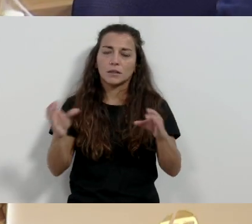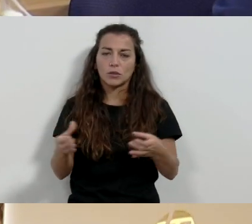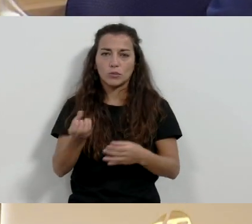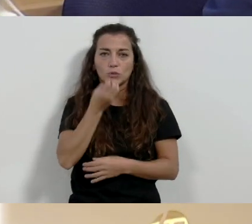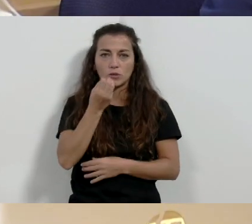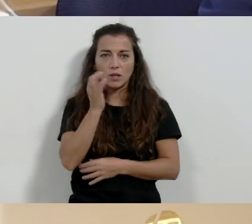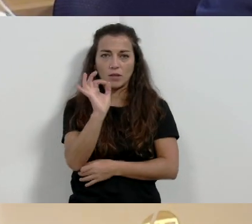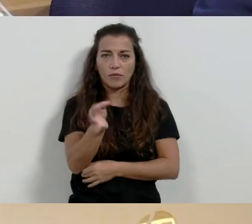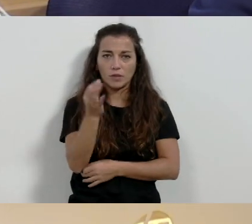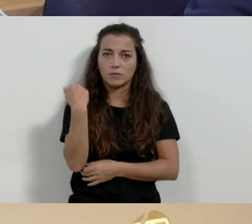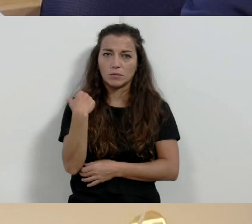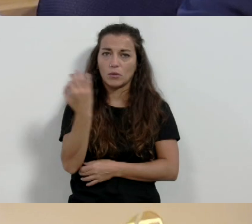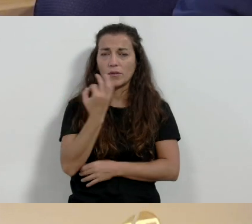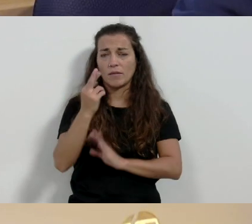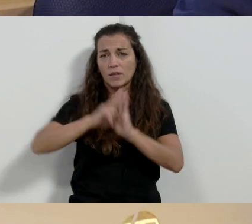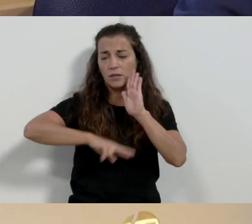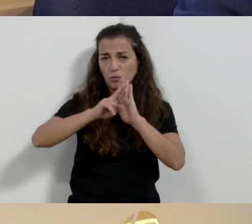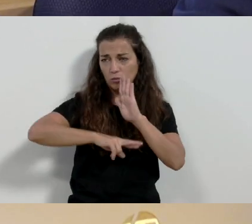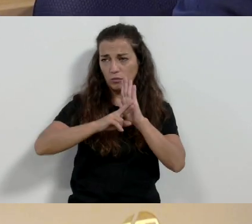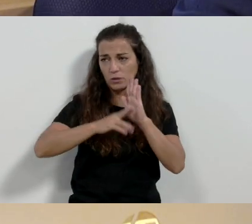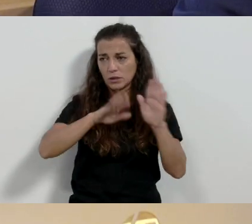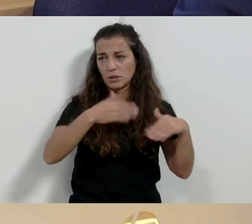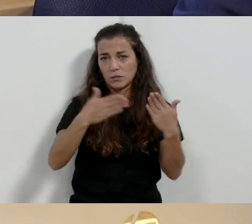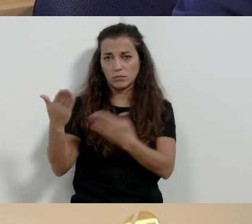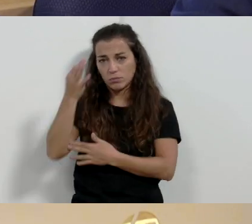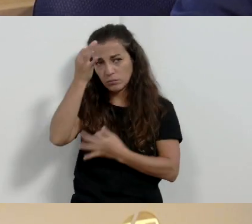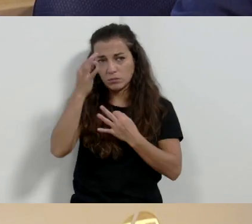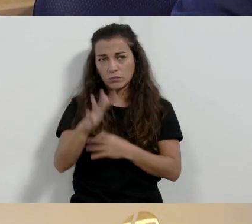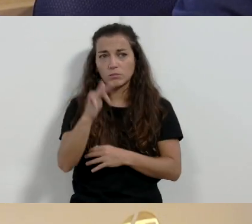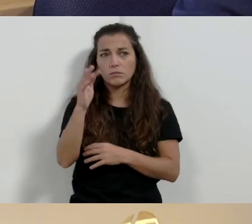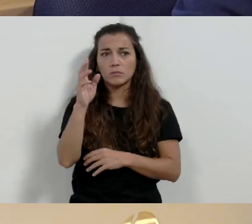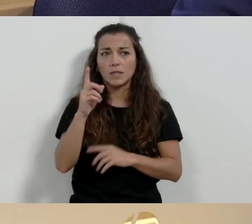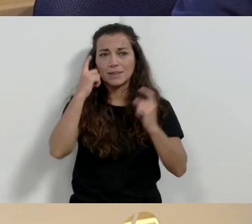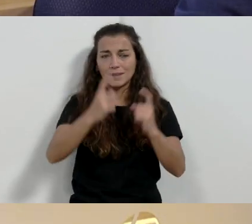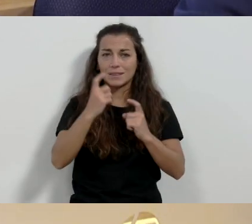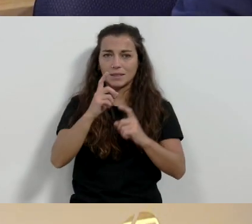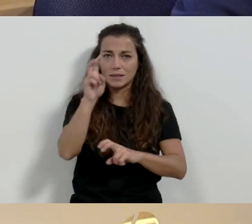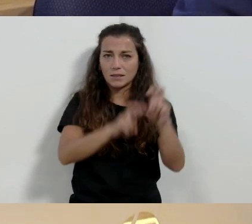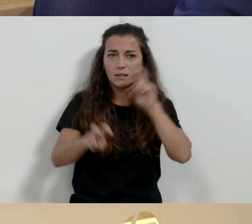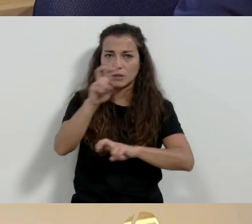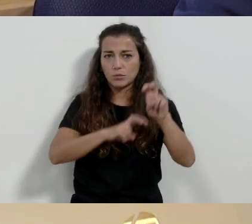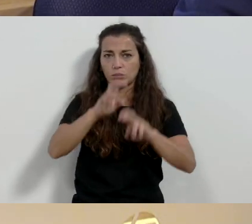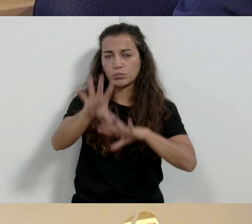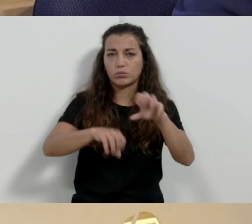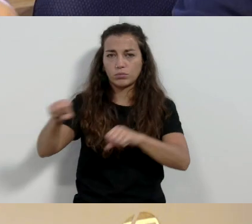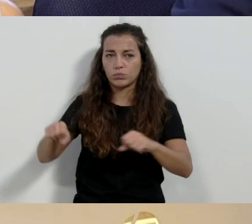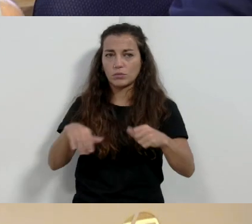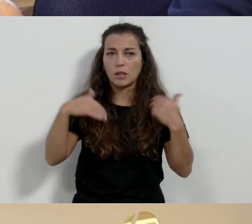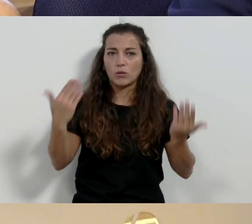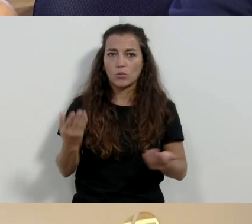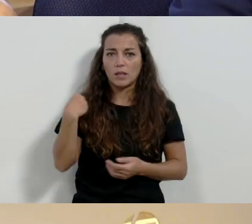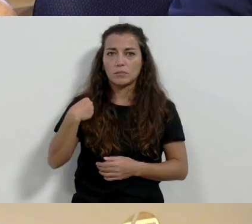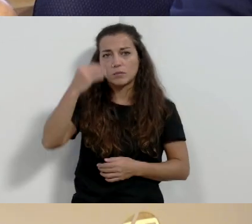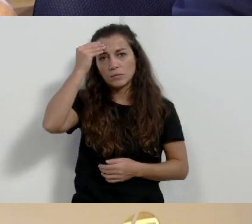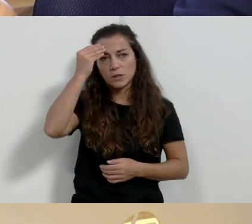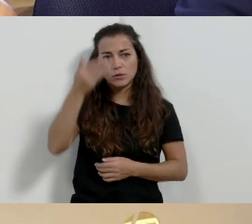regularlo. Primero regularlo y luego pues intentar hacer recopilación de los regalos que se pueda hacer. Nos parece bien que quede claro.